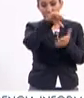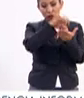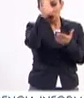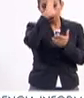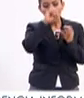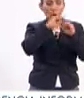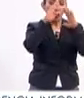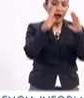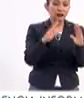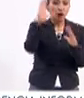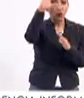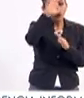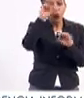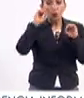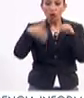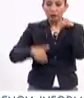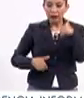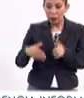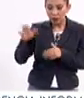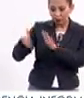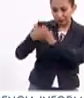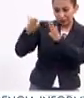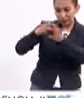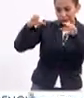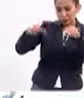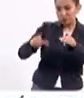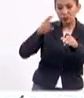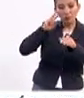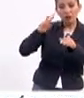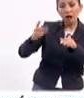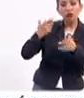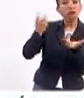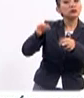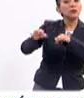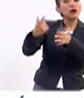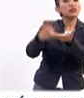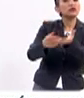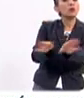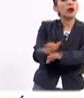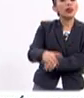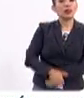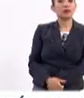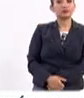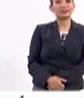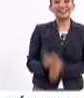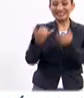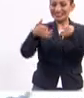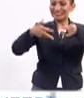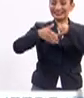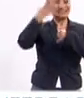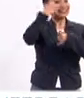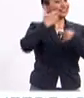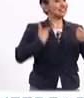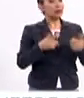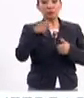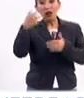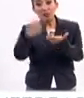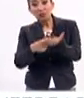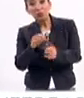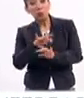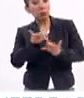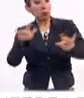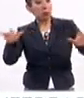cultural, una casa de cultura, un teatro, y no se contempla la operación, ¿no? O sea, se corta el listón muchas veces y después no pasa